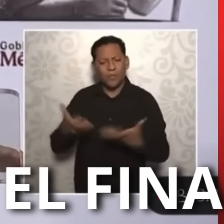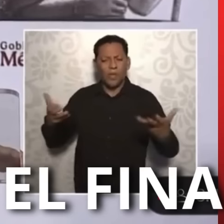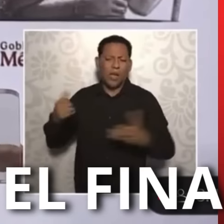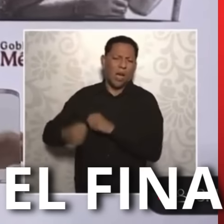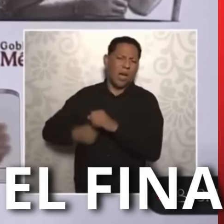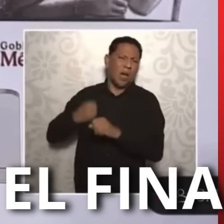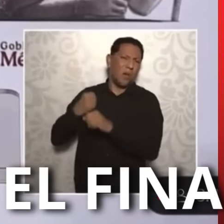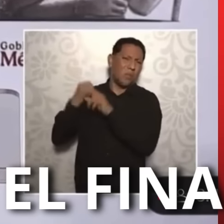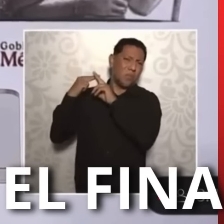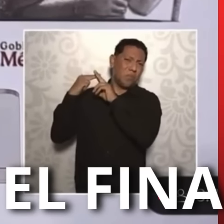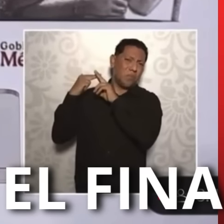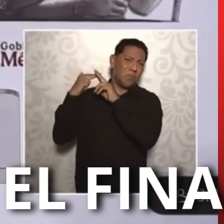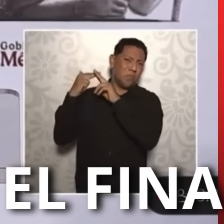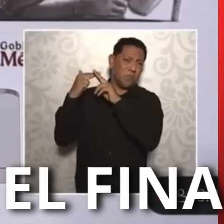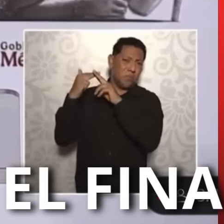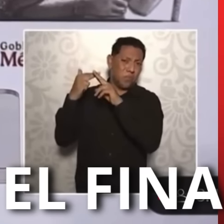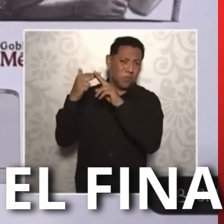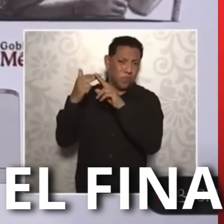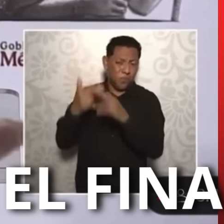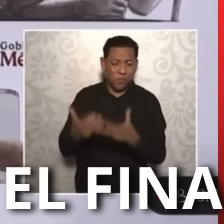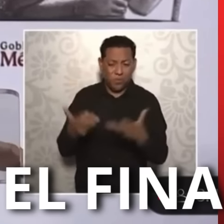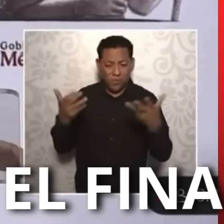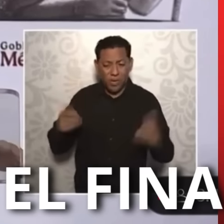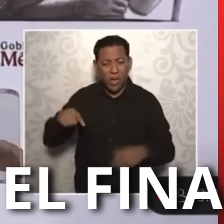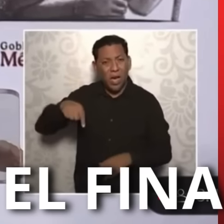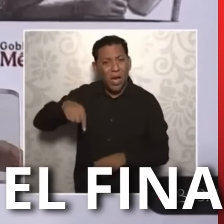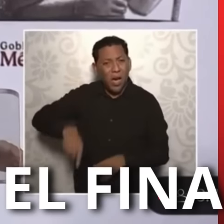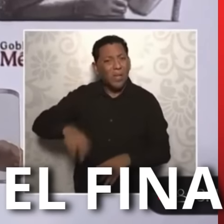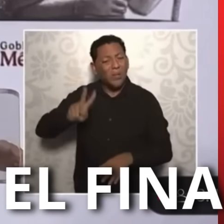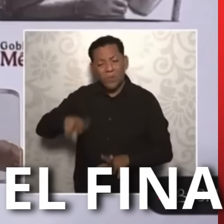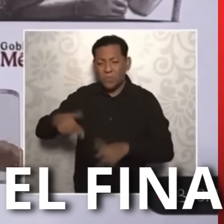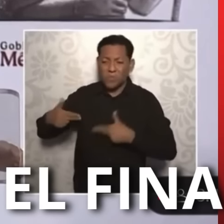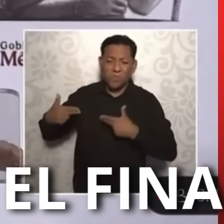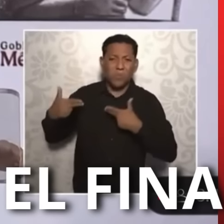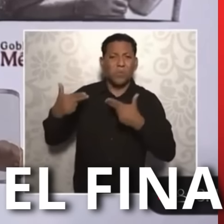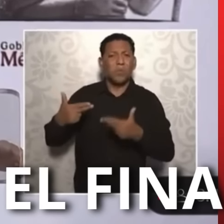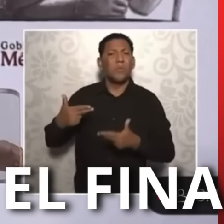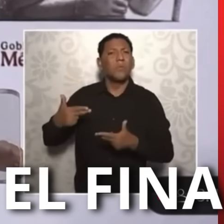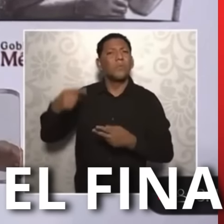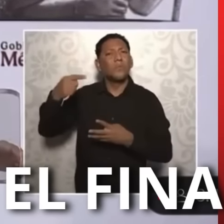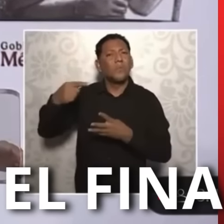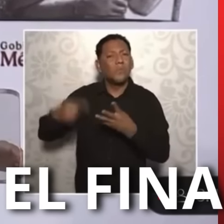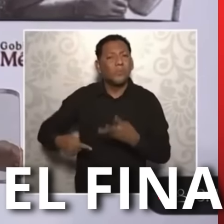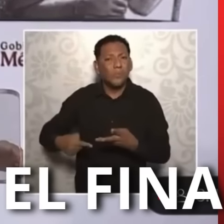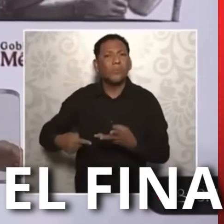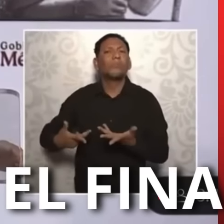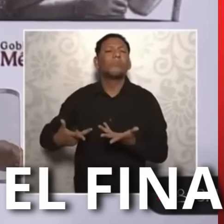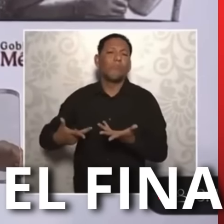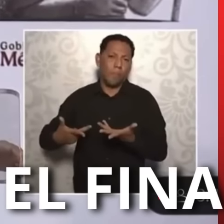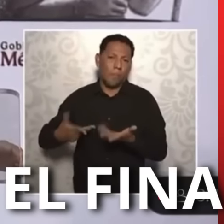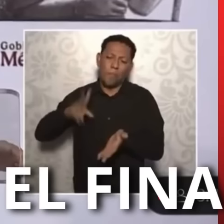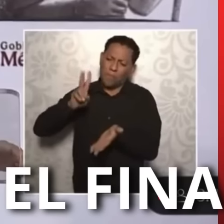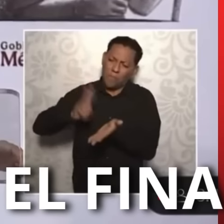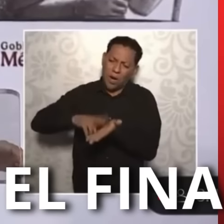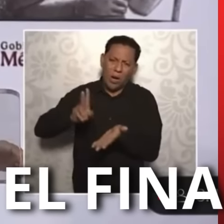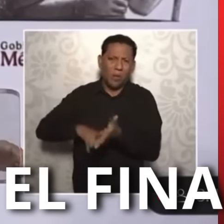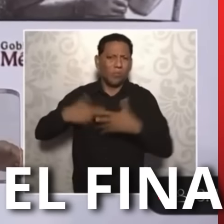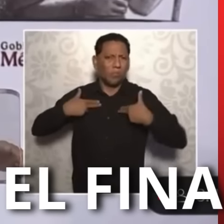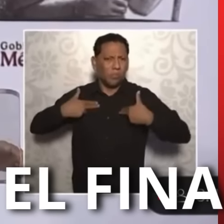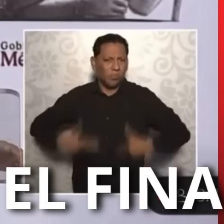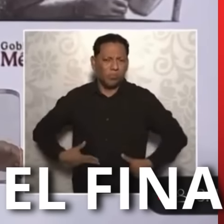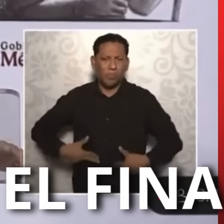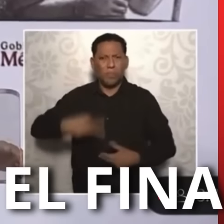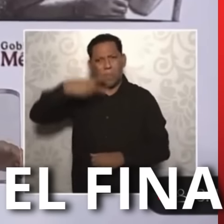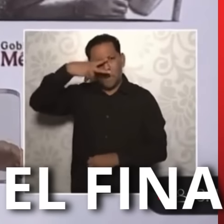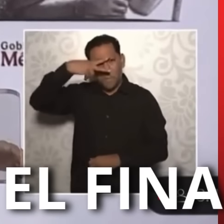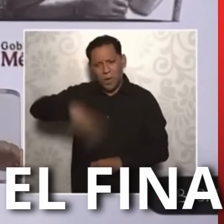desde tiempos ancestrales nos han heredado los valores del humanismo mexicano. Respetando